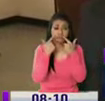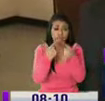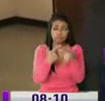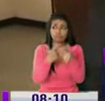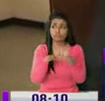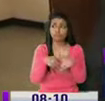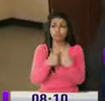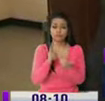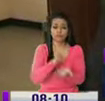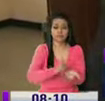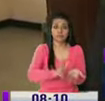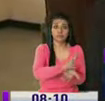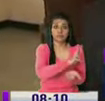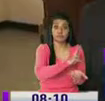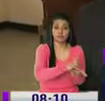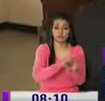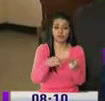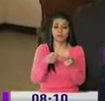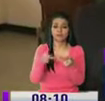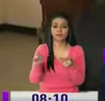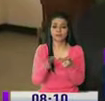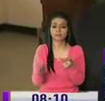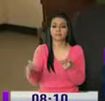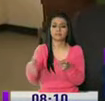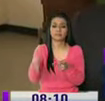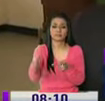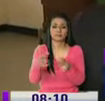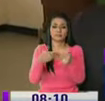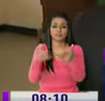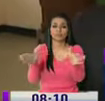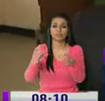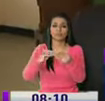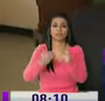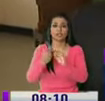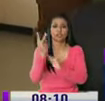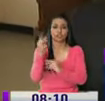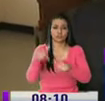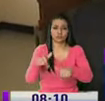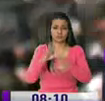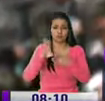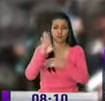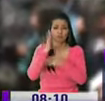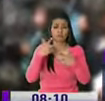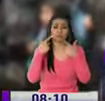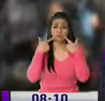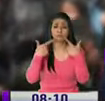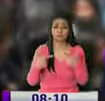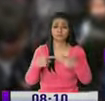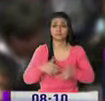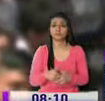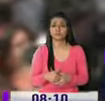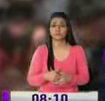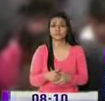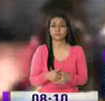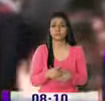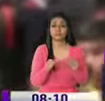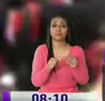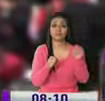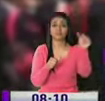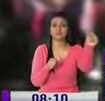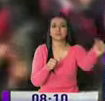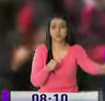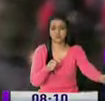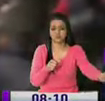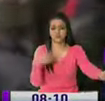de la Villa Flora como en la salida principal, la puerta número 2 específicamente de esta institución. La distancia es para unos